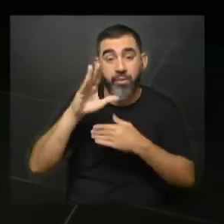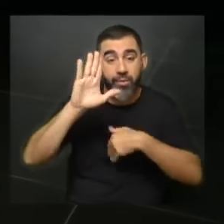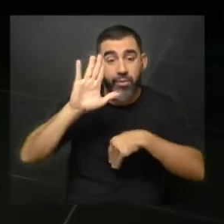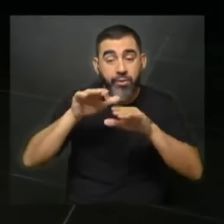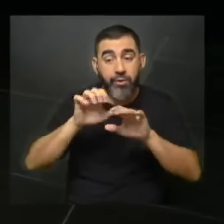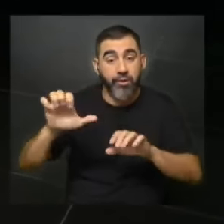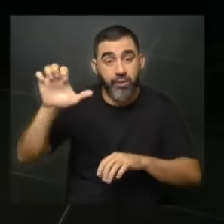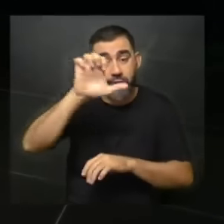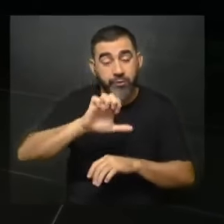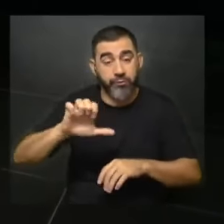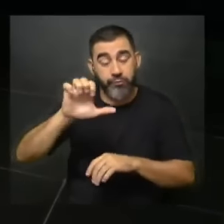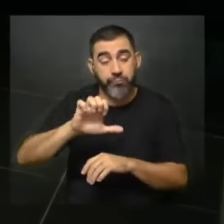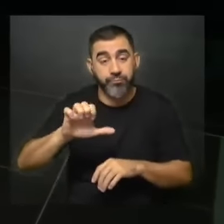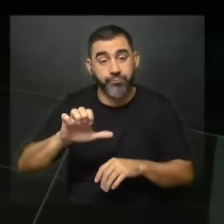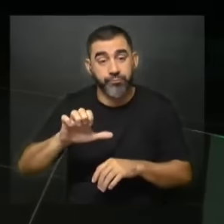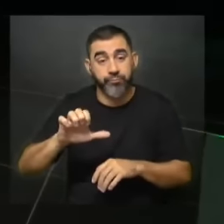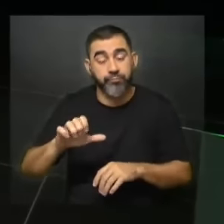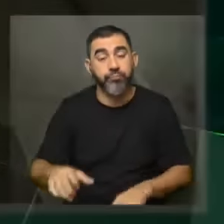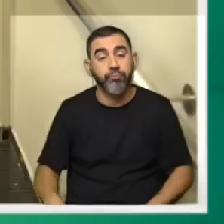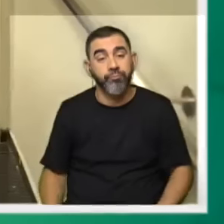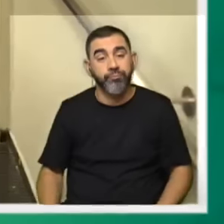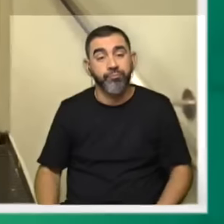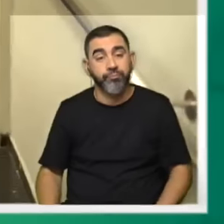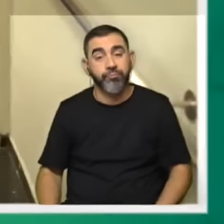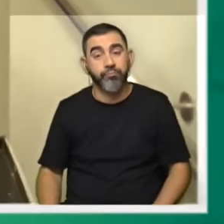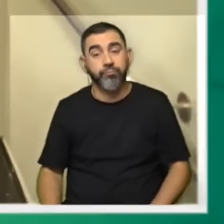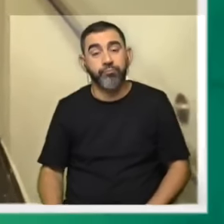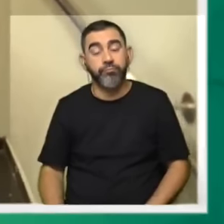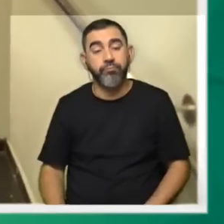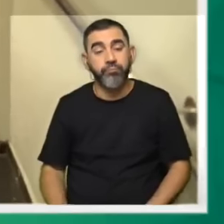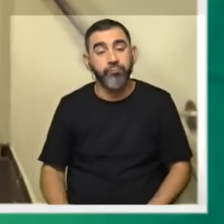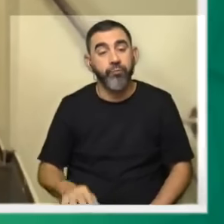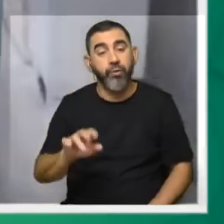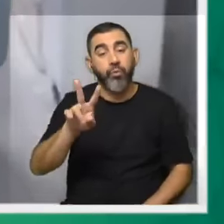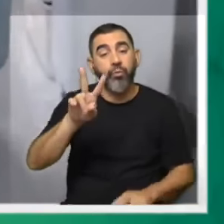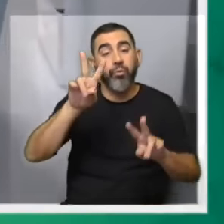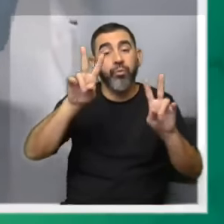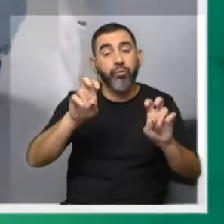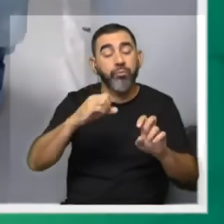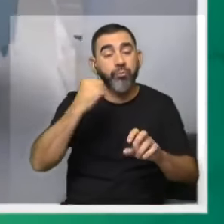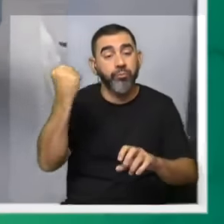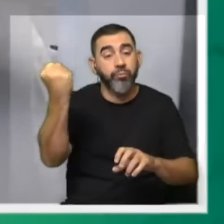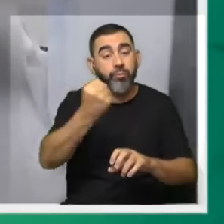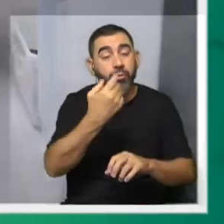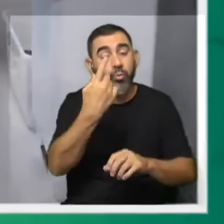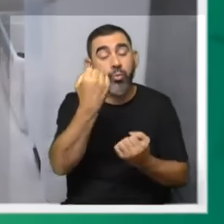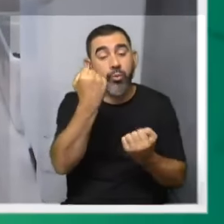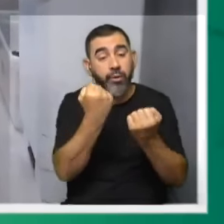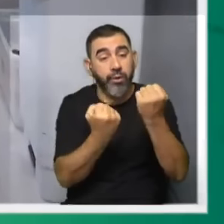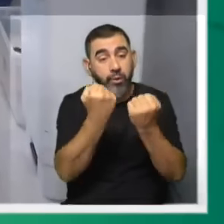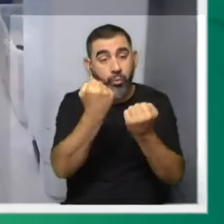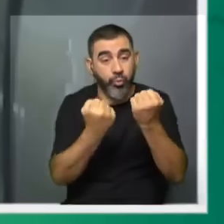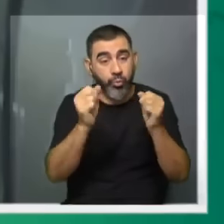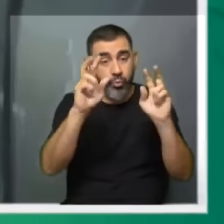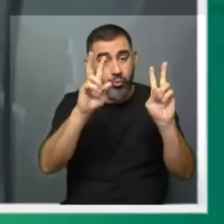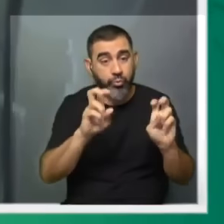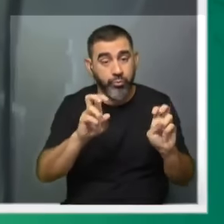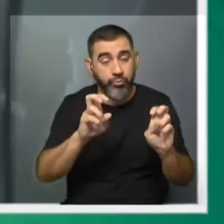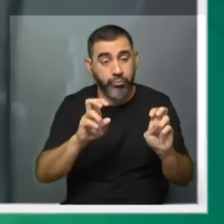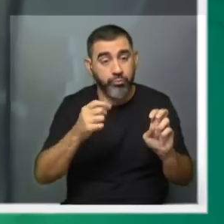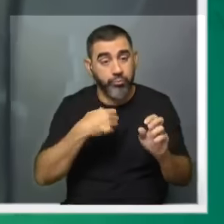de la empresa este presenta en esta situación Por lo menos dos temas bastante importantes uno lo económico financiero sobre lo